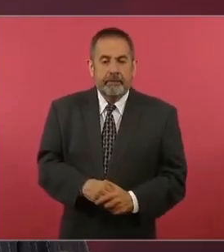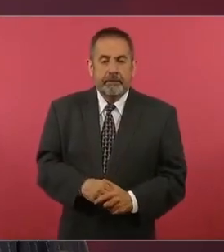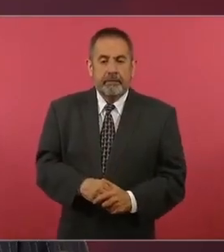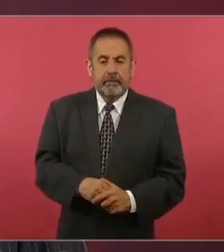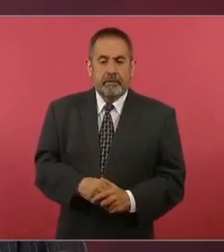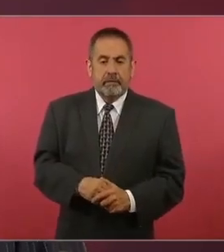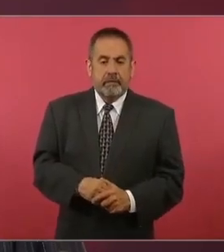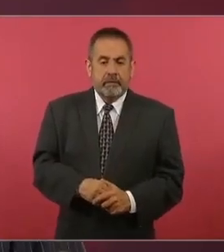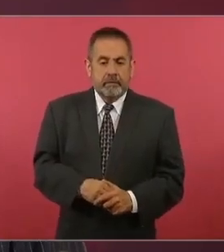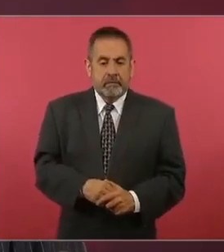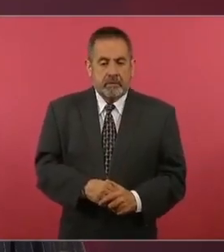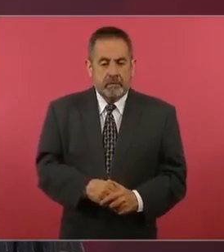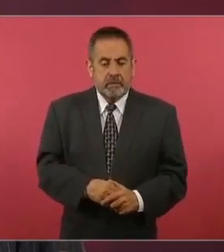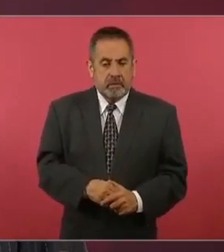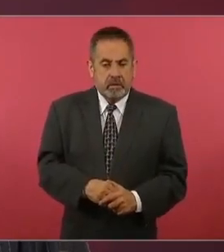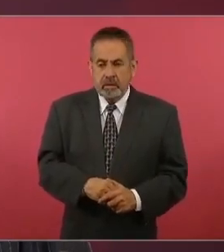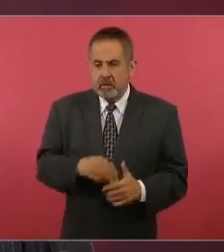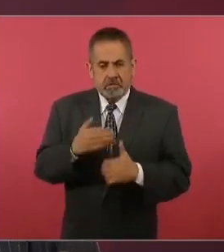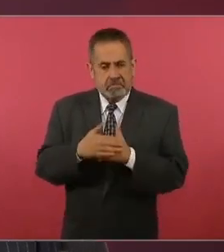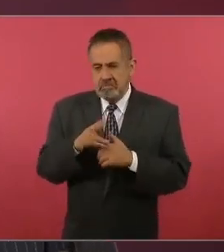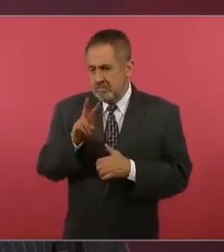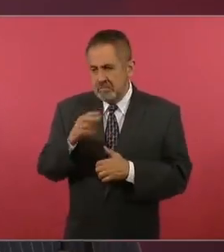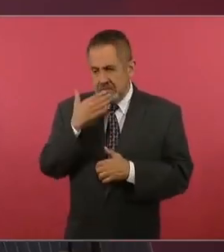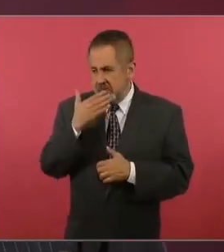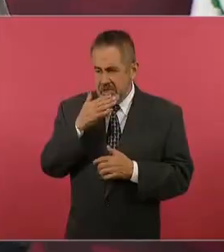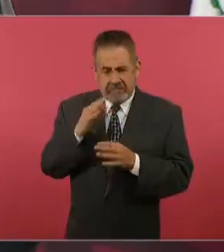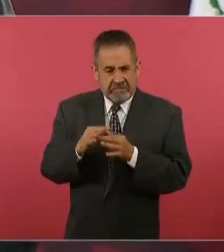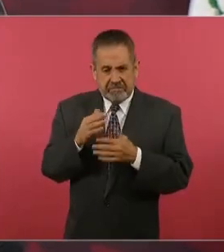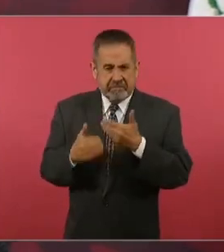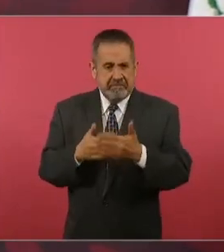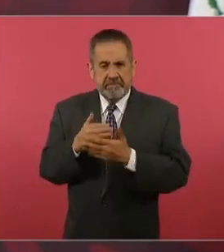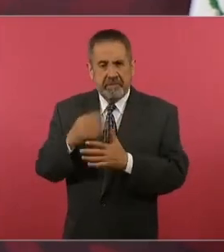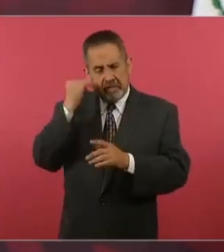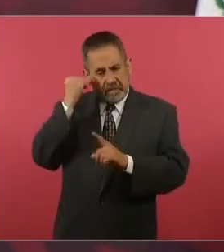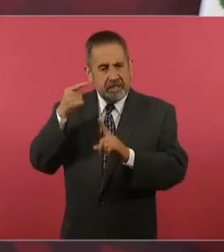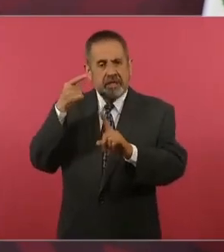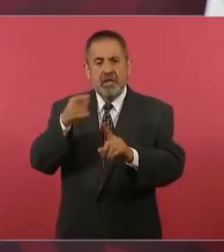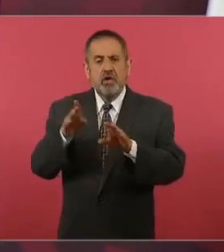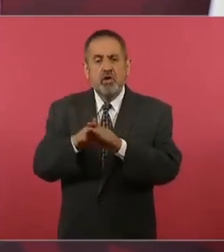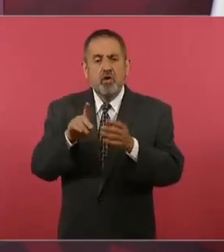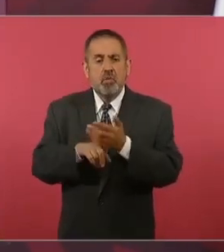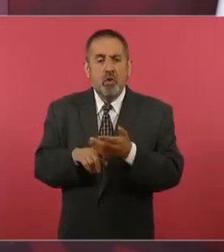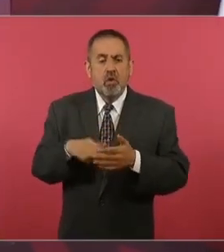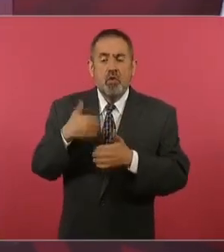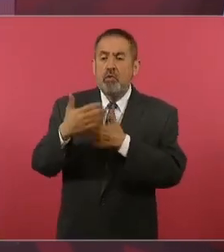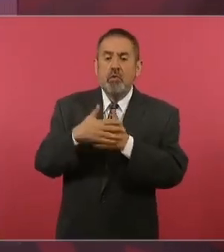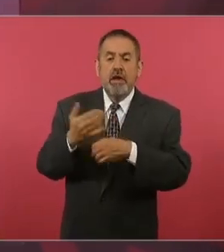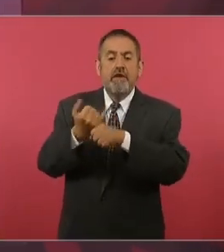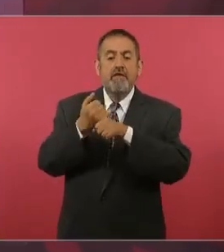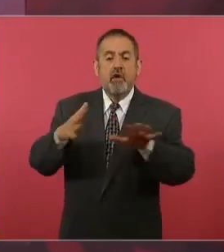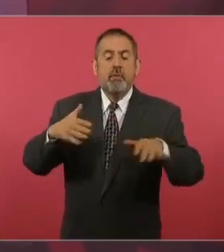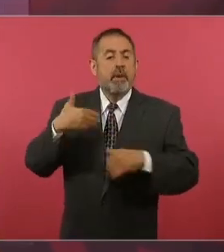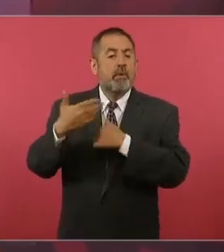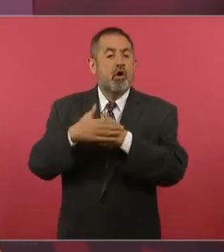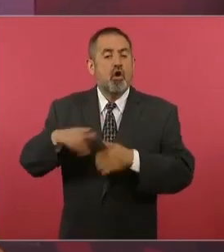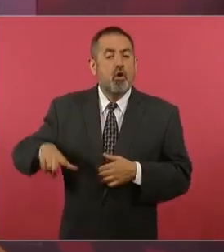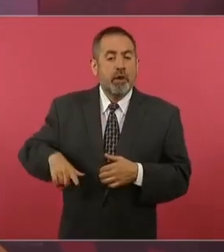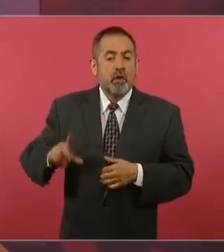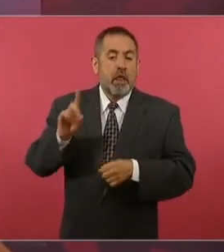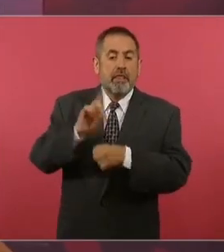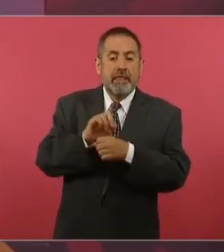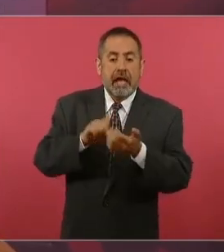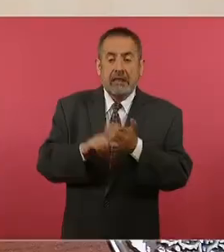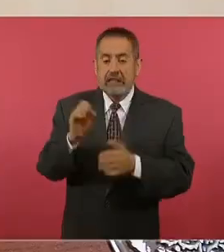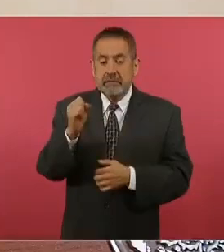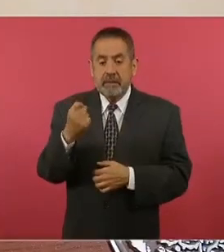Y vamos muy bien. El propósito es que el informe de gobierno del día 1